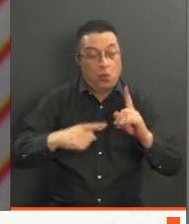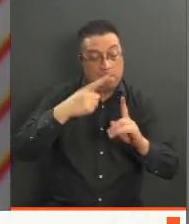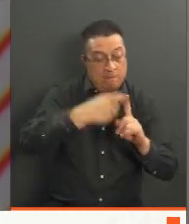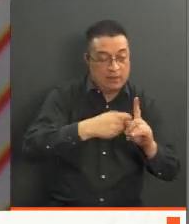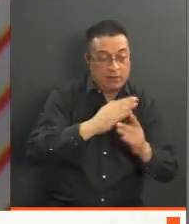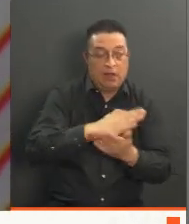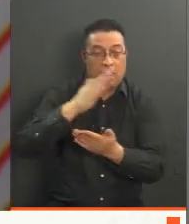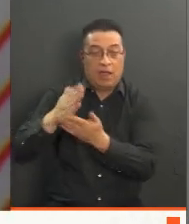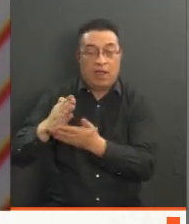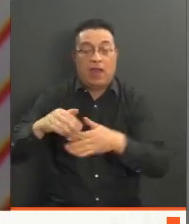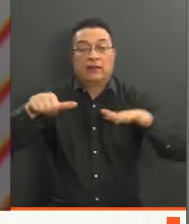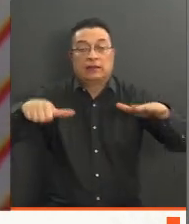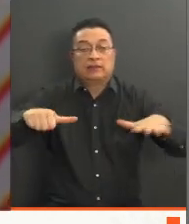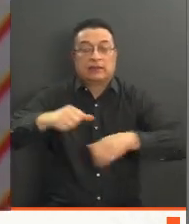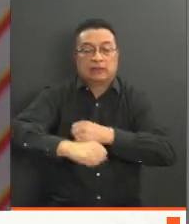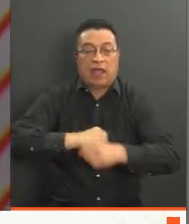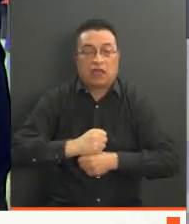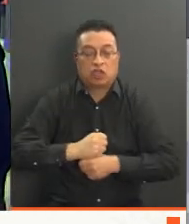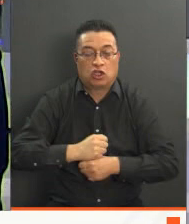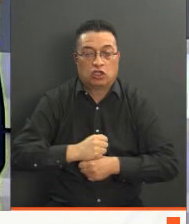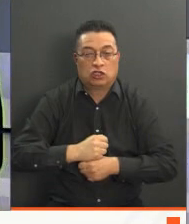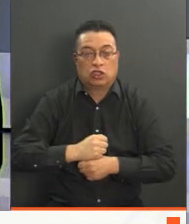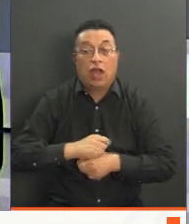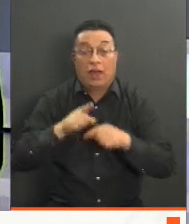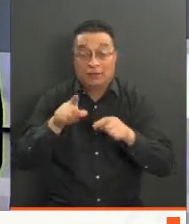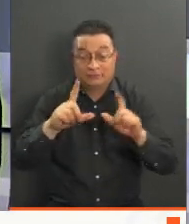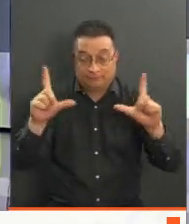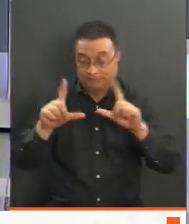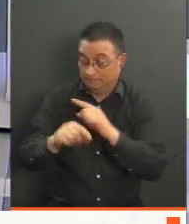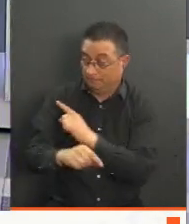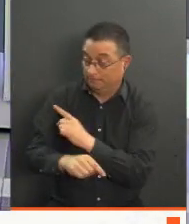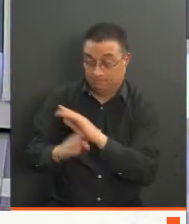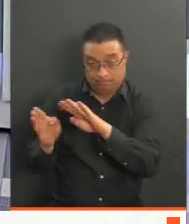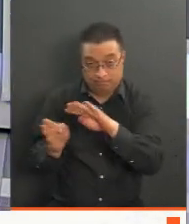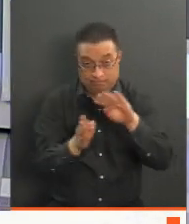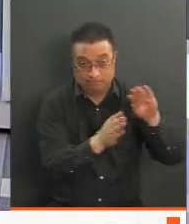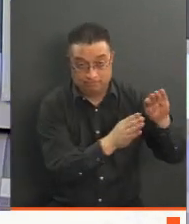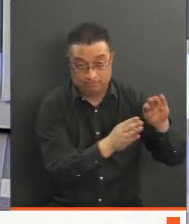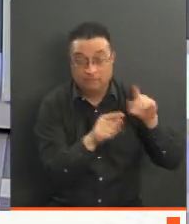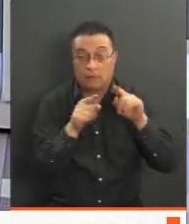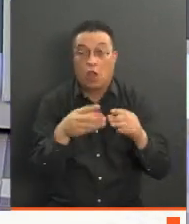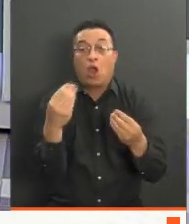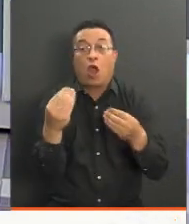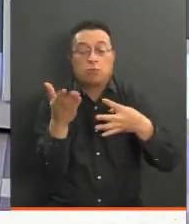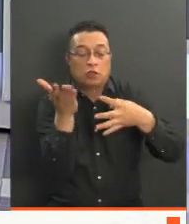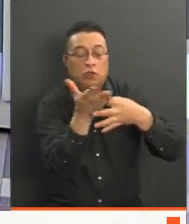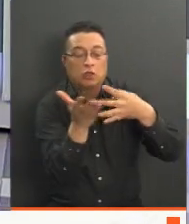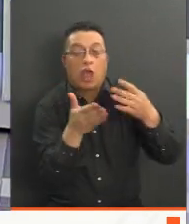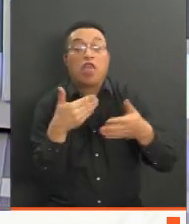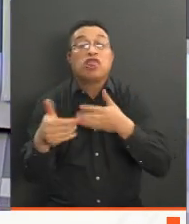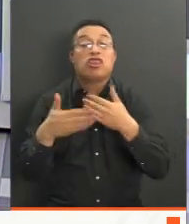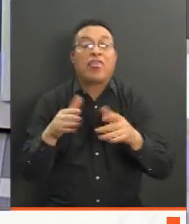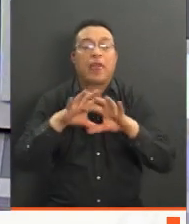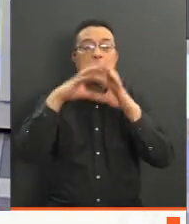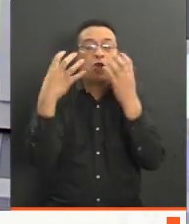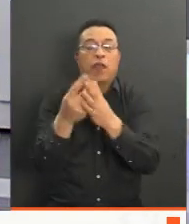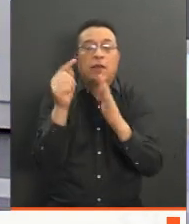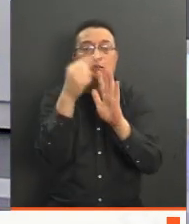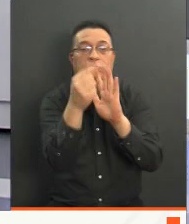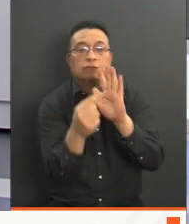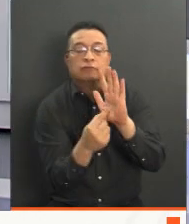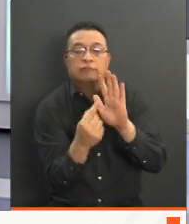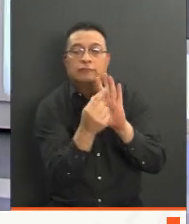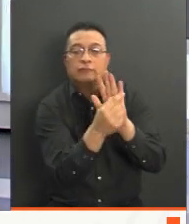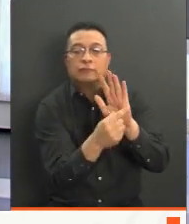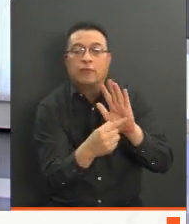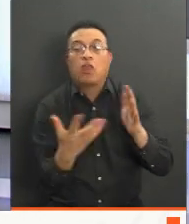los 16 años. En la siguiente gráfica vamos a ver cómo se han distribuido estos casos mundialmente. Comienzan a teñirse